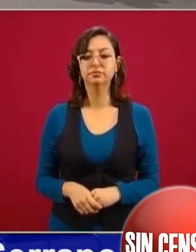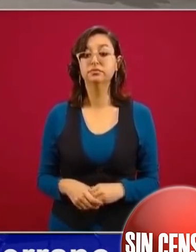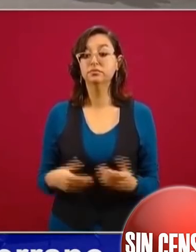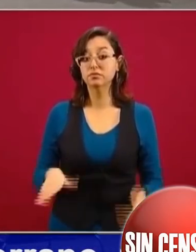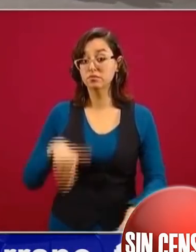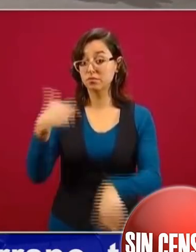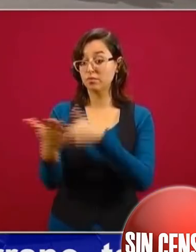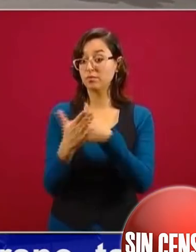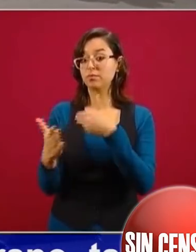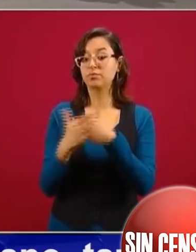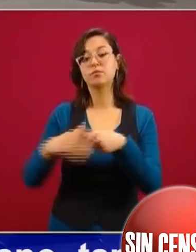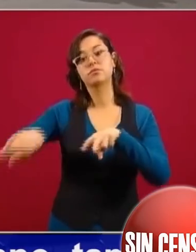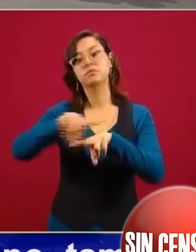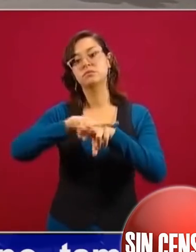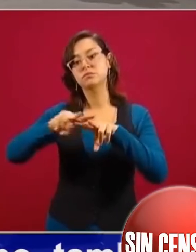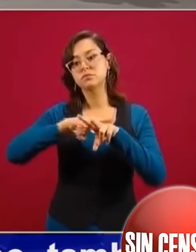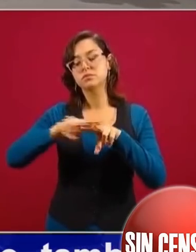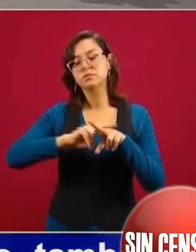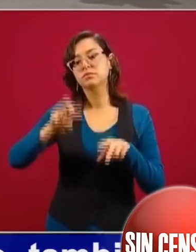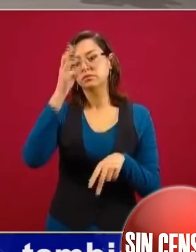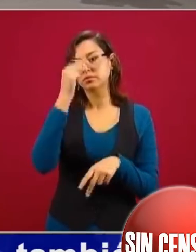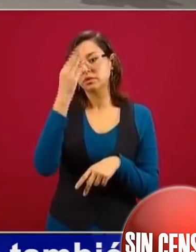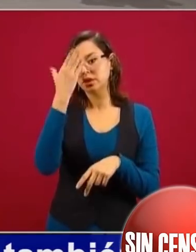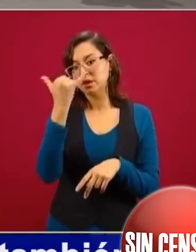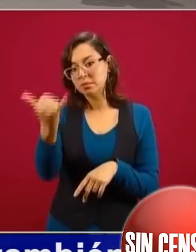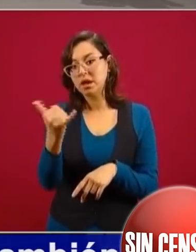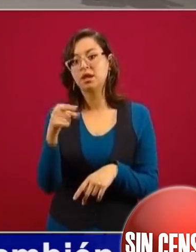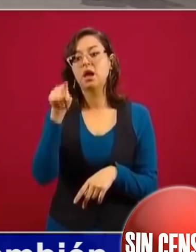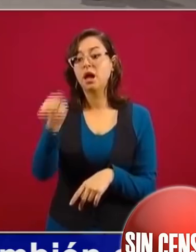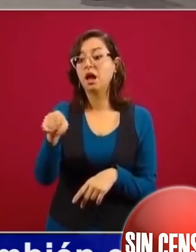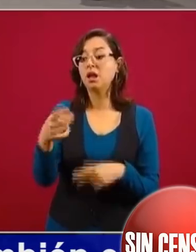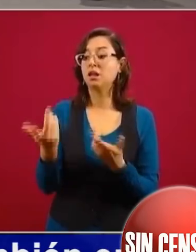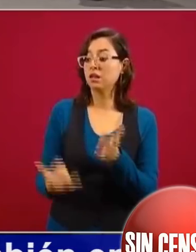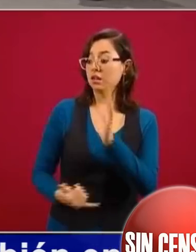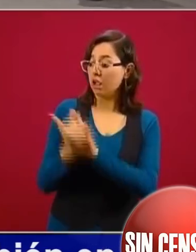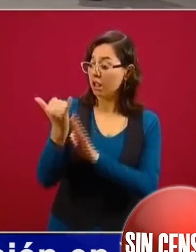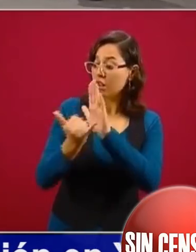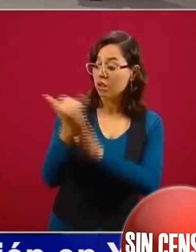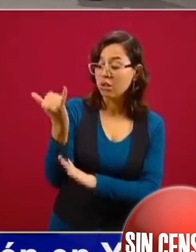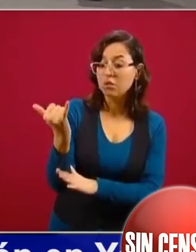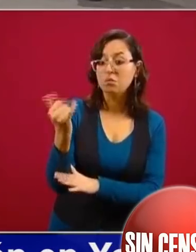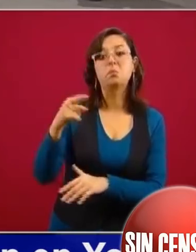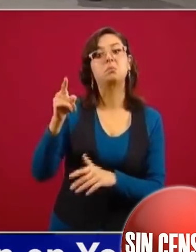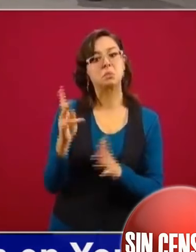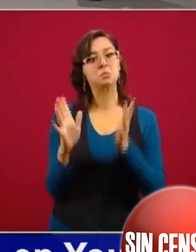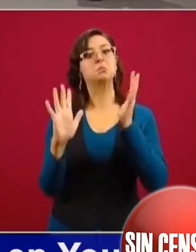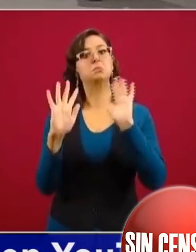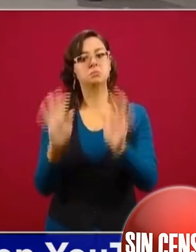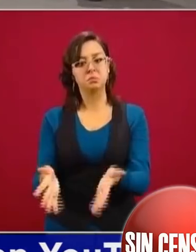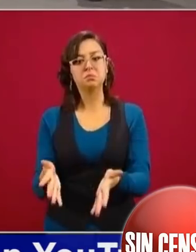Maya, pues son empresas las que están ya